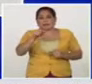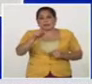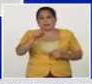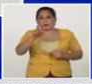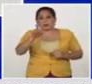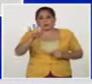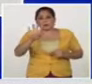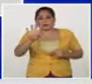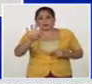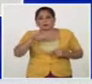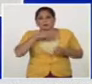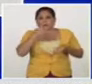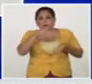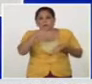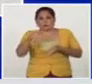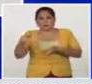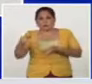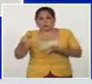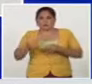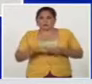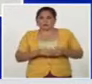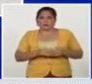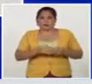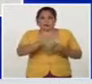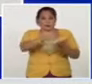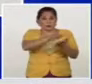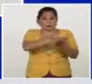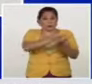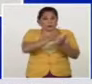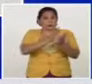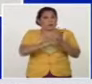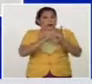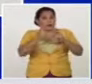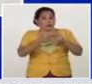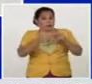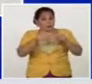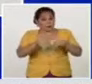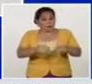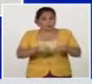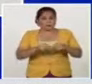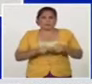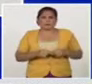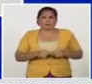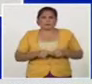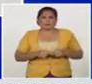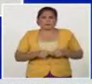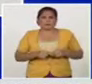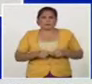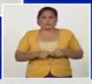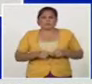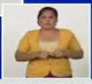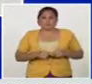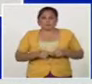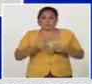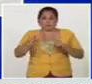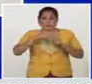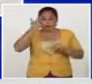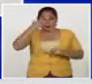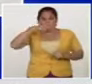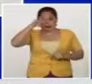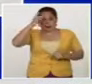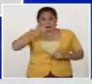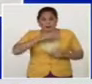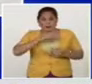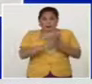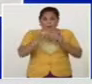124 fallecidos acumulados en el mes de mayo hace que la tasa en este mes sea